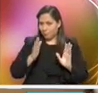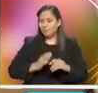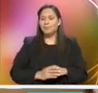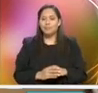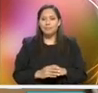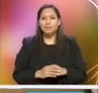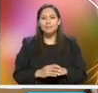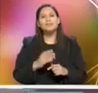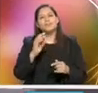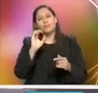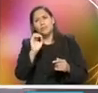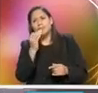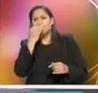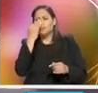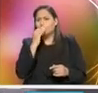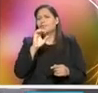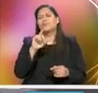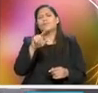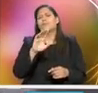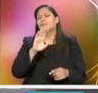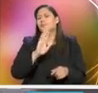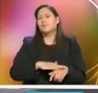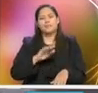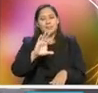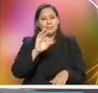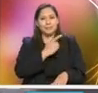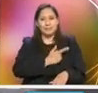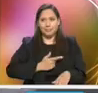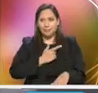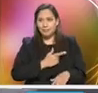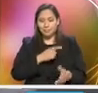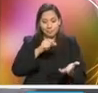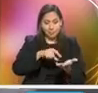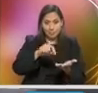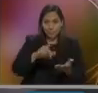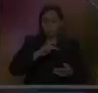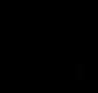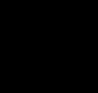bueno, también flores o lo que usted prefiera sembrar en sus azoteas verdes.